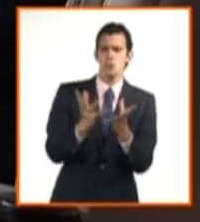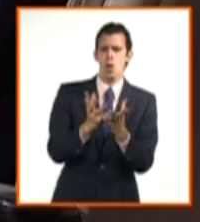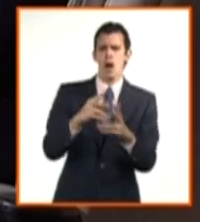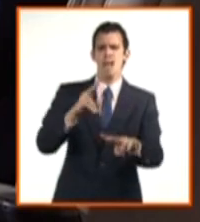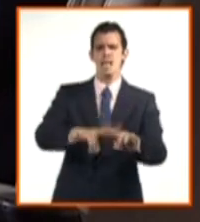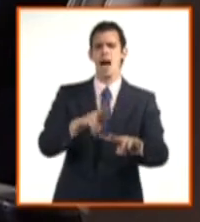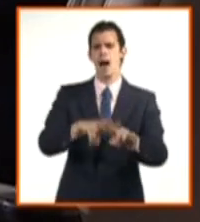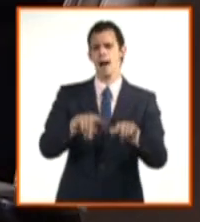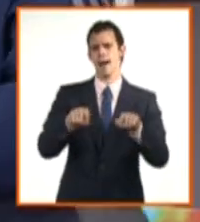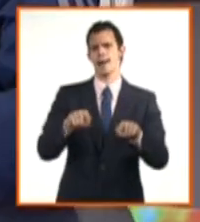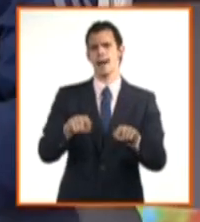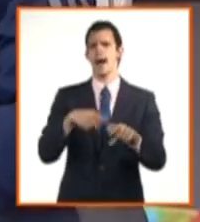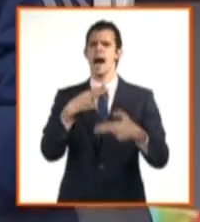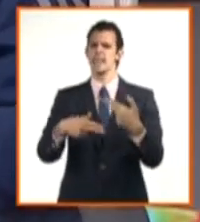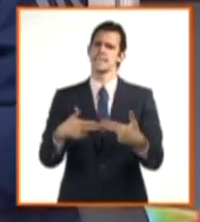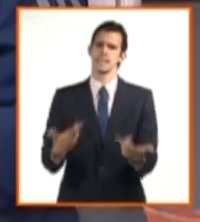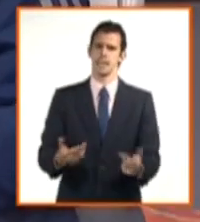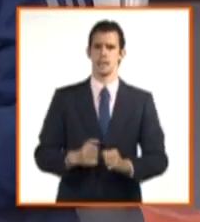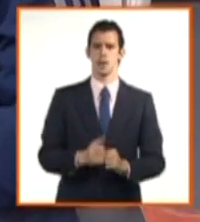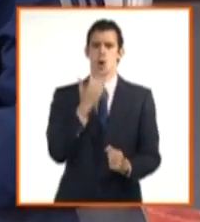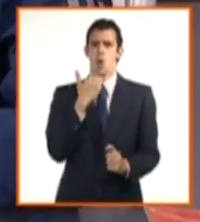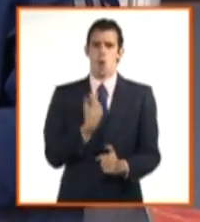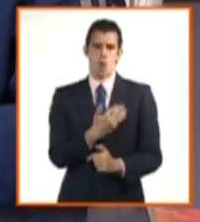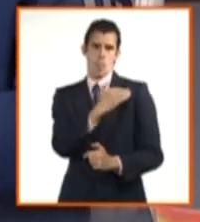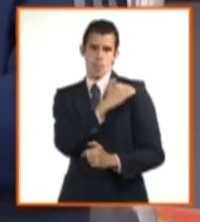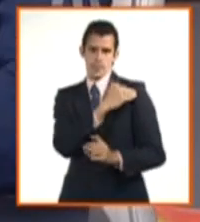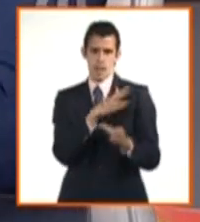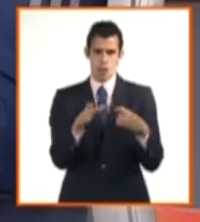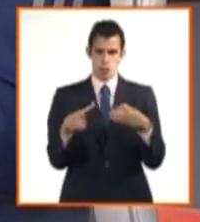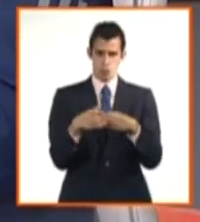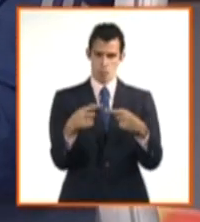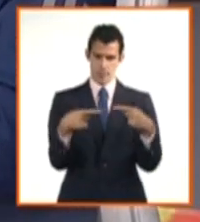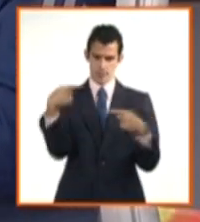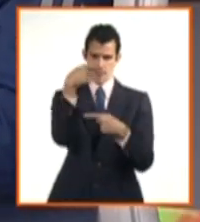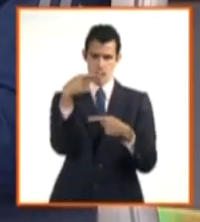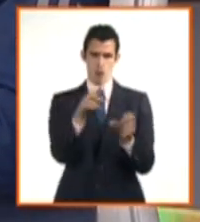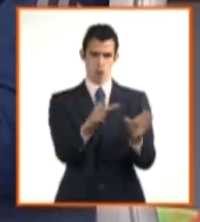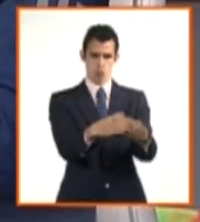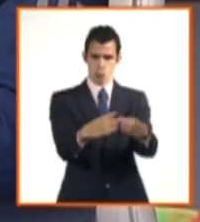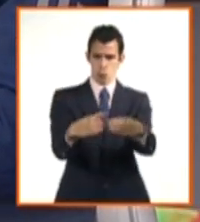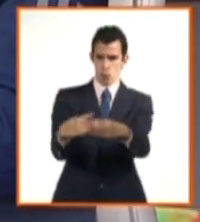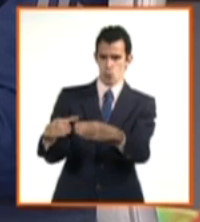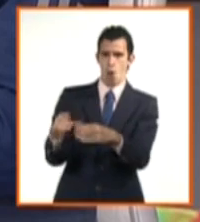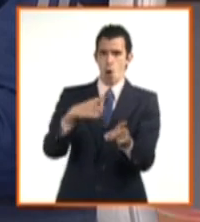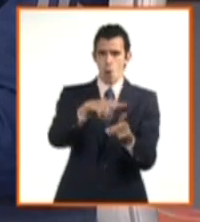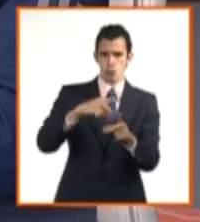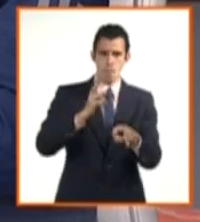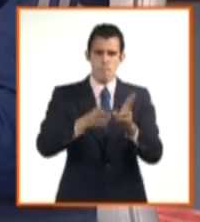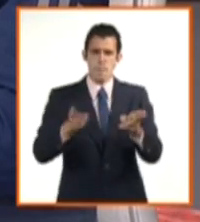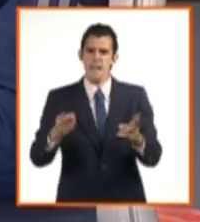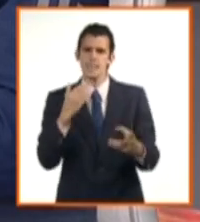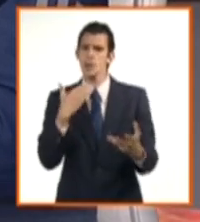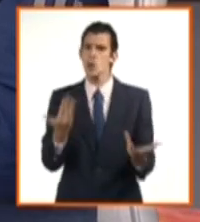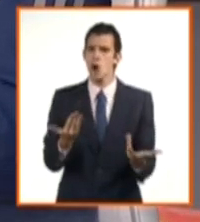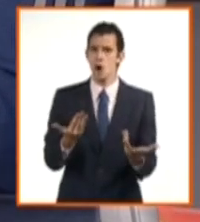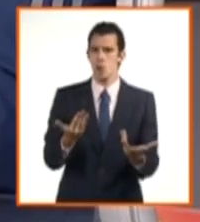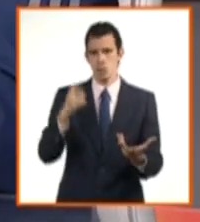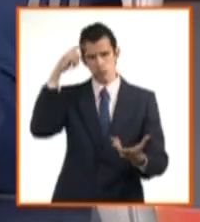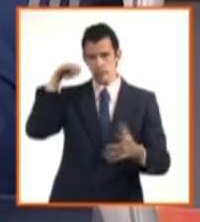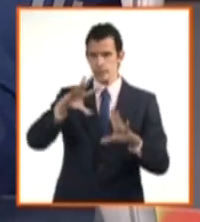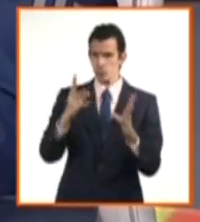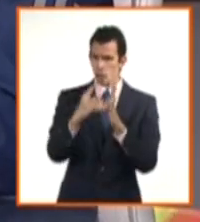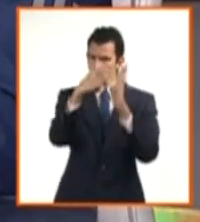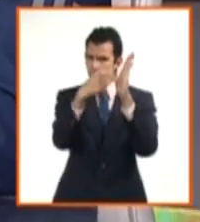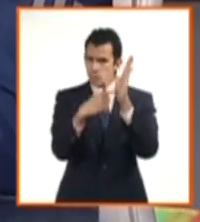a toda la población nos mantenemos activas de los 15 municipios en la propia dirección provincial el centro de dirección para la reducción de desastres en